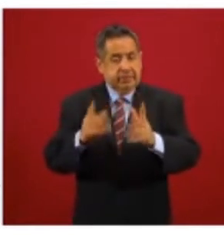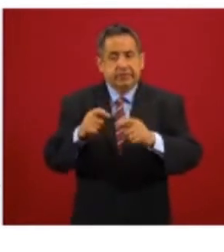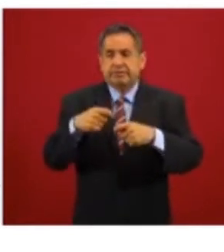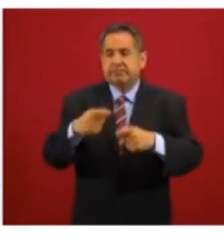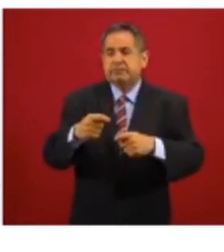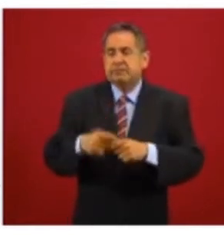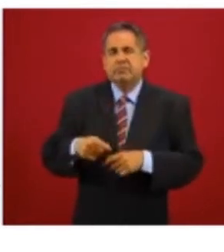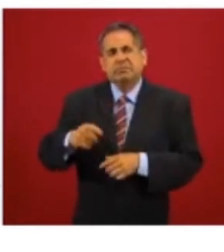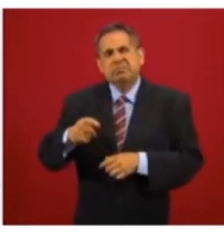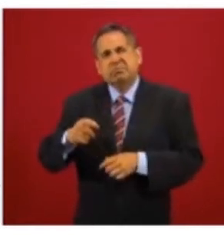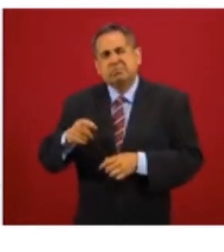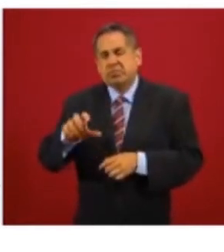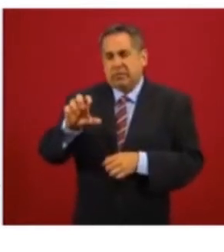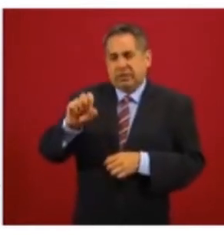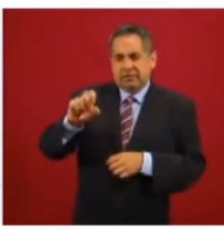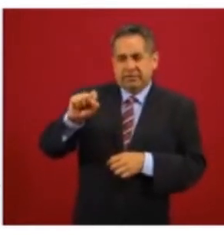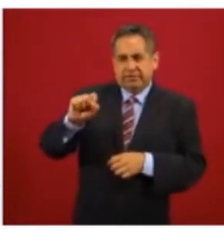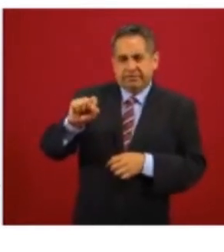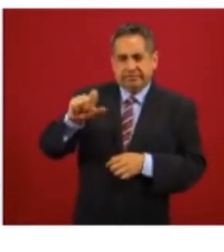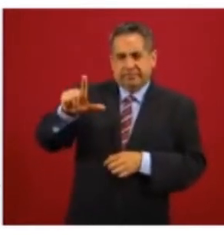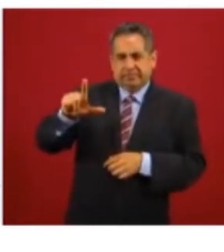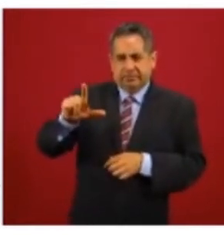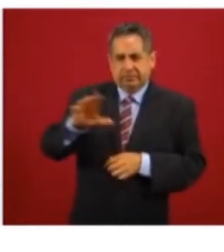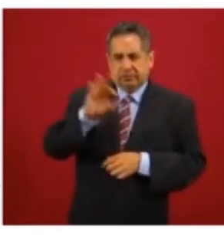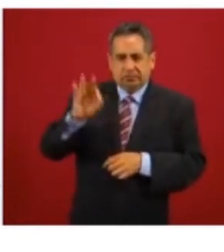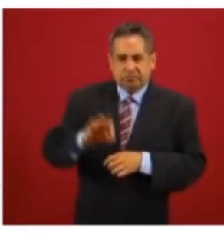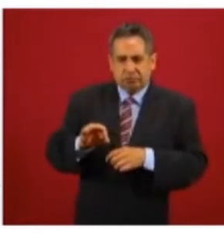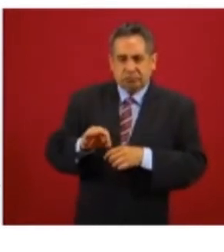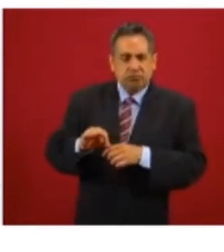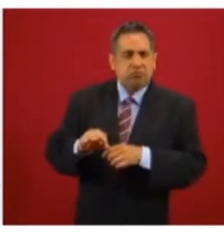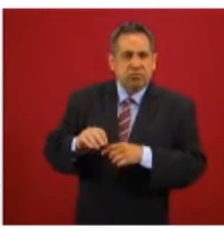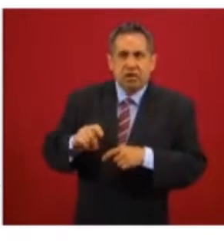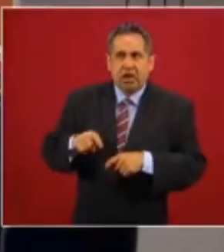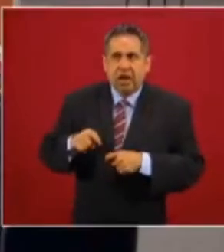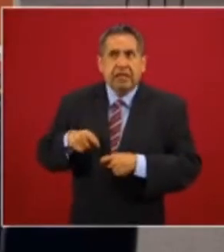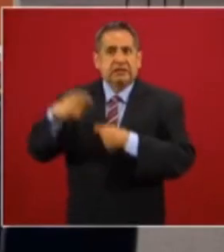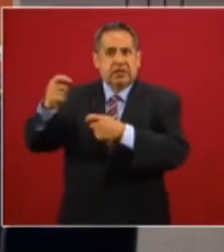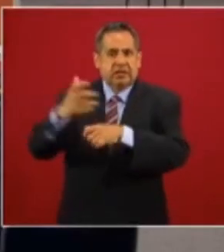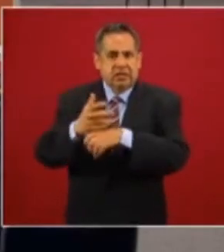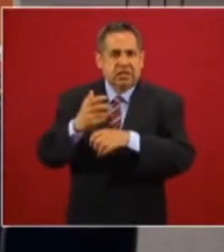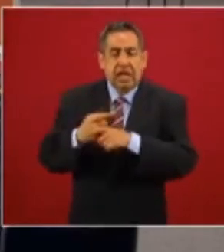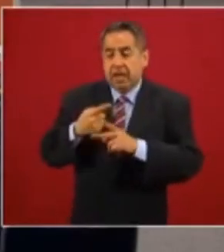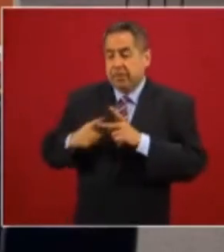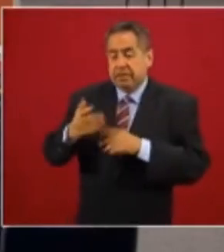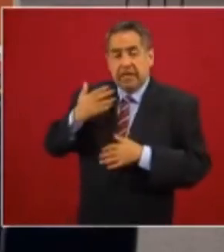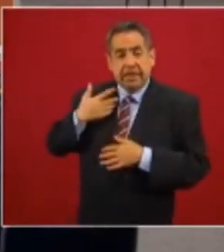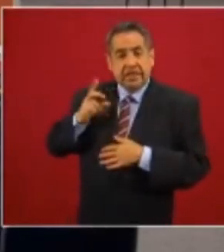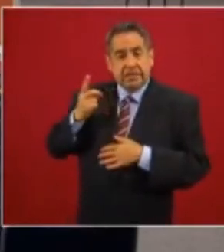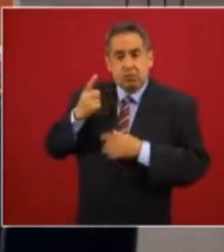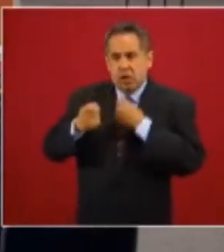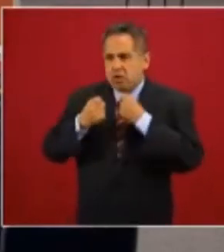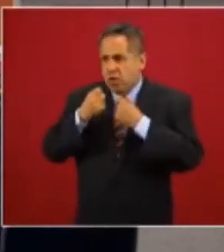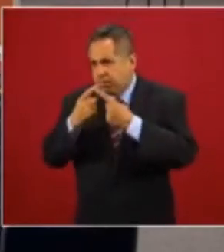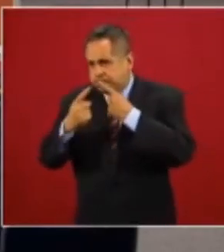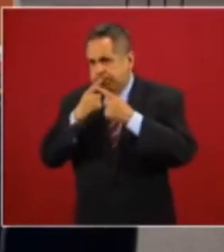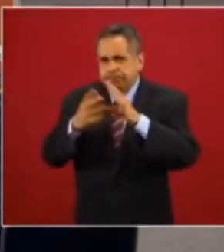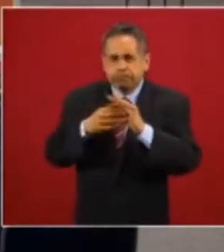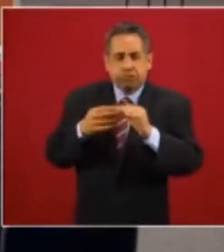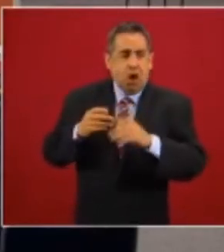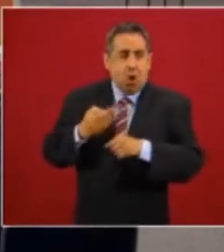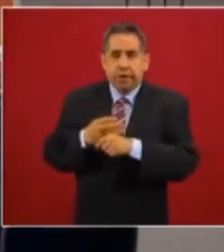un 67% antes de iniciar todas las pláticas y maniobras, que fue desde diciembre del año pasado. Ya llevamos